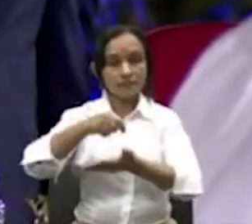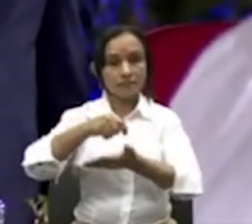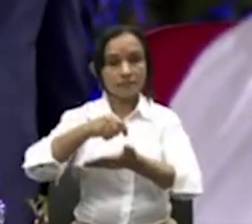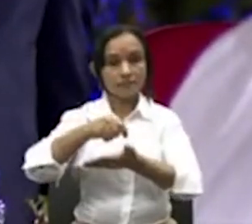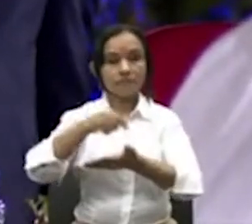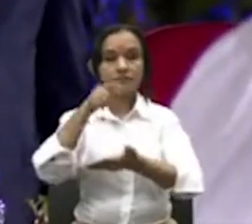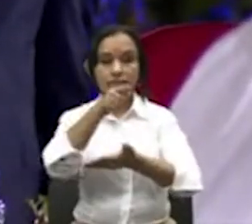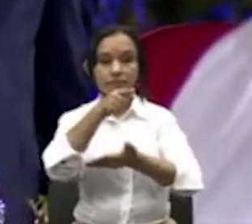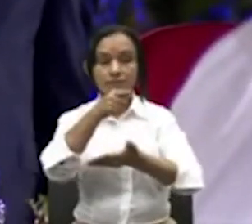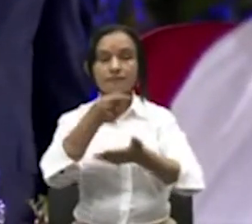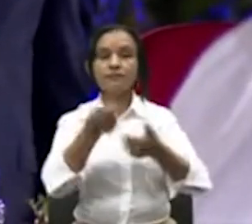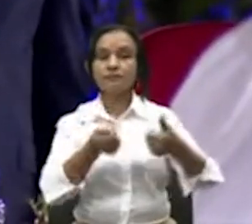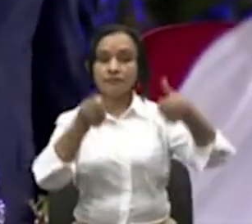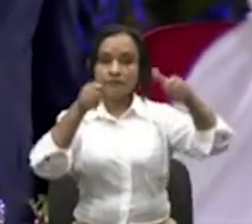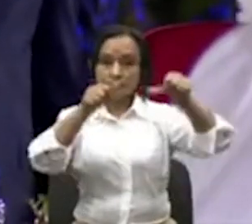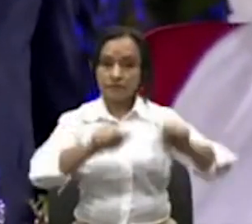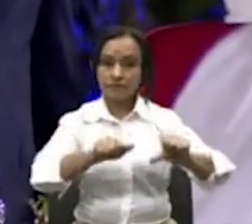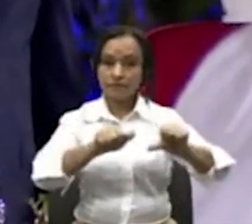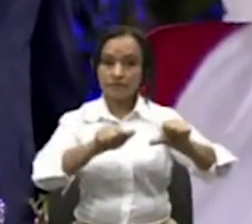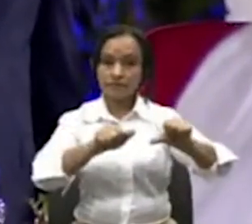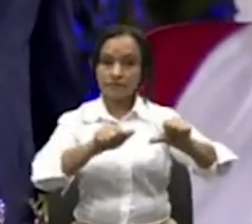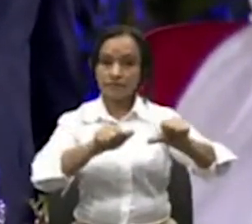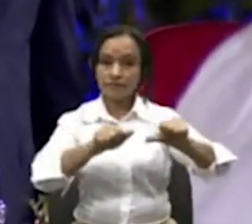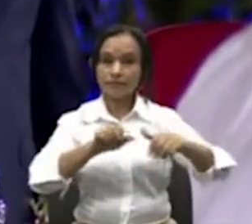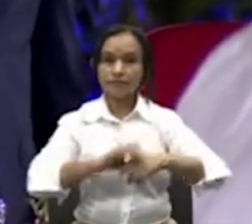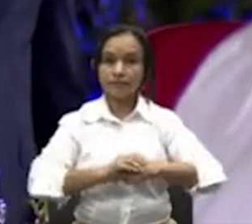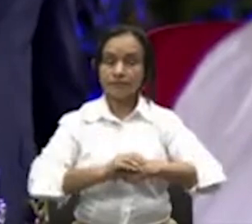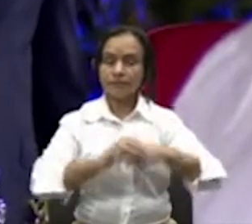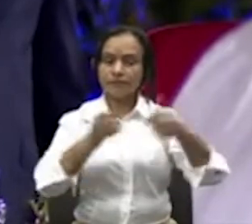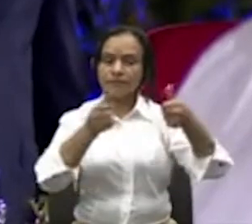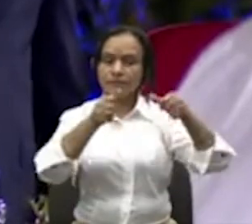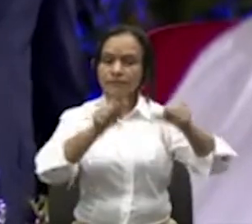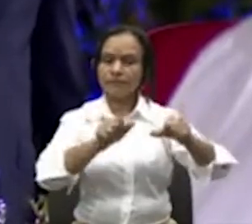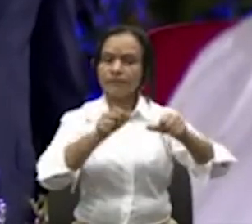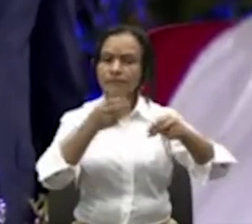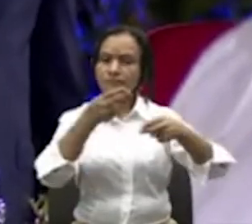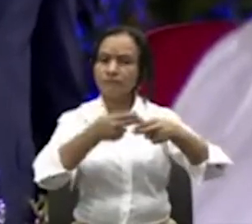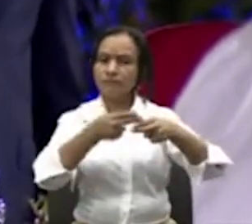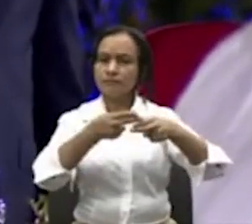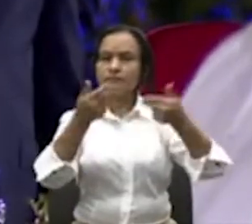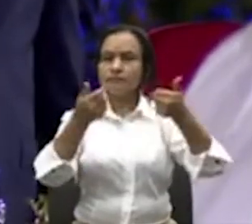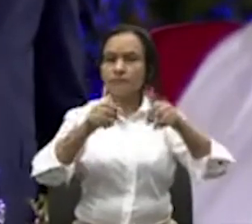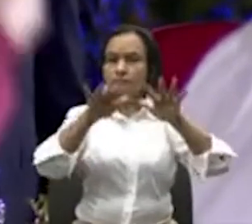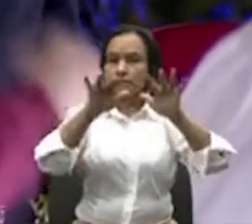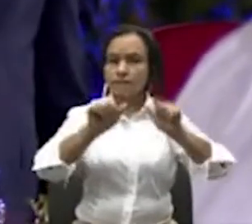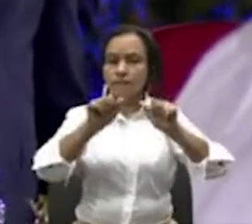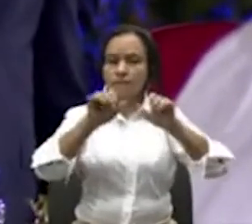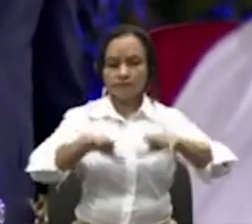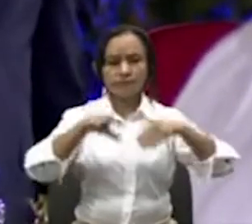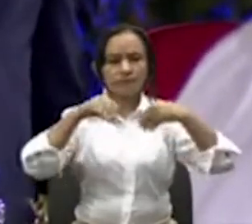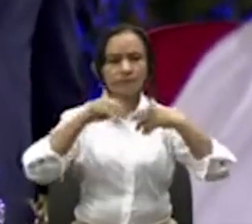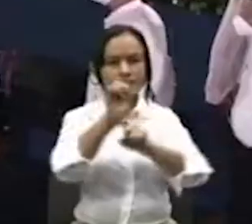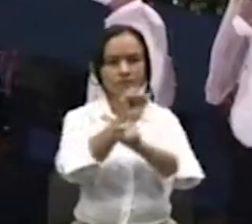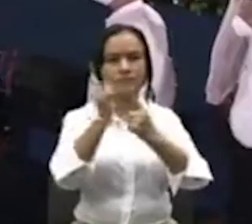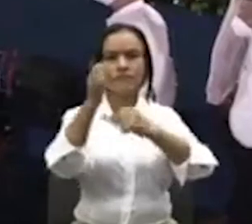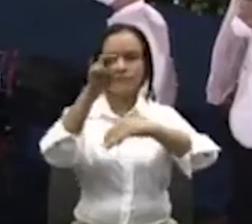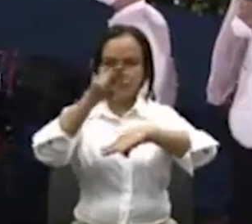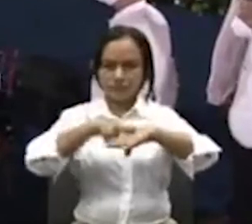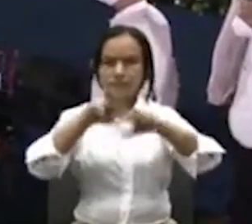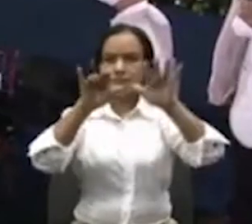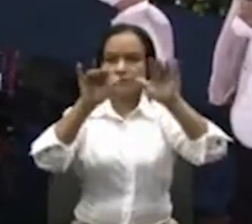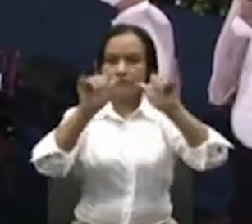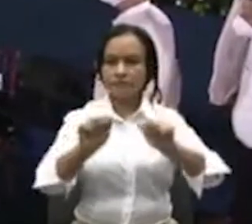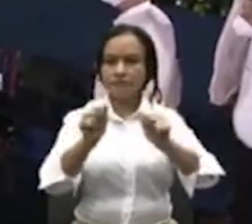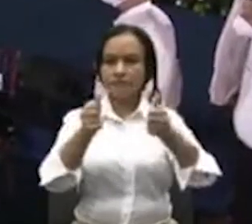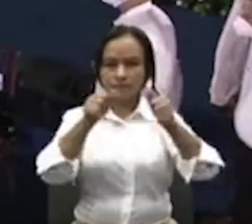firmamos ese tratado, y ese tratado ya lo aprobamos en la Asamblea Nacional, ya lo aprobó la Asamblea